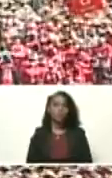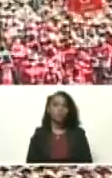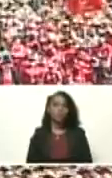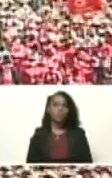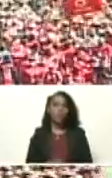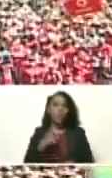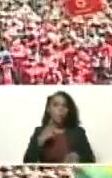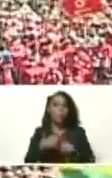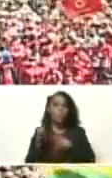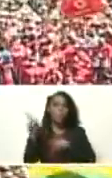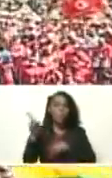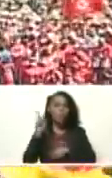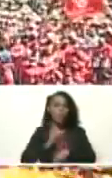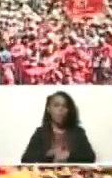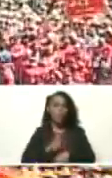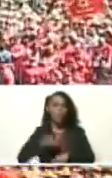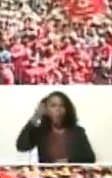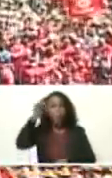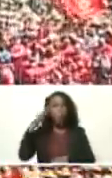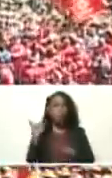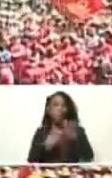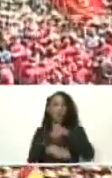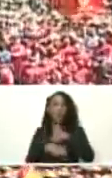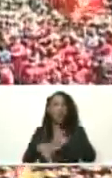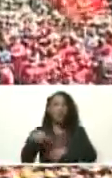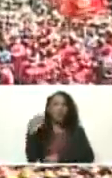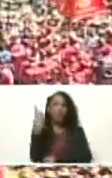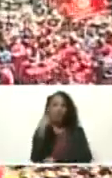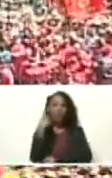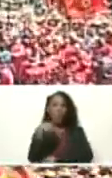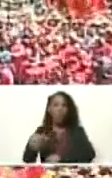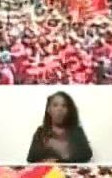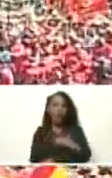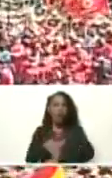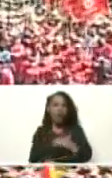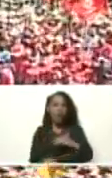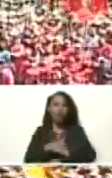Pero aquella vez el pueblo salió solo a la calle.